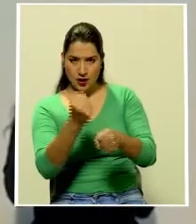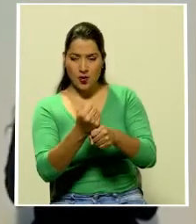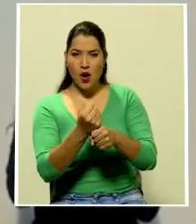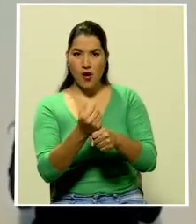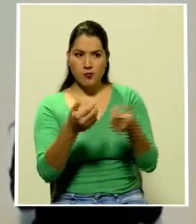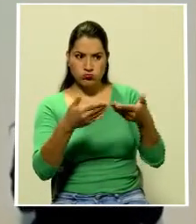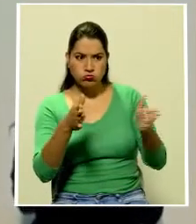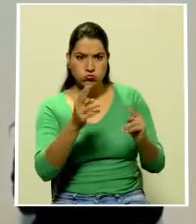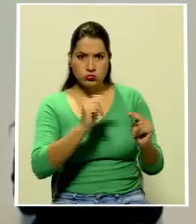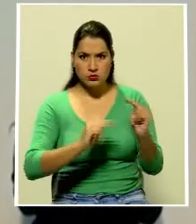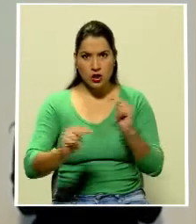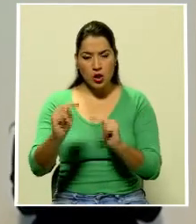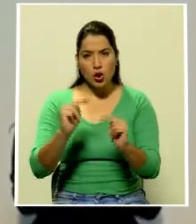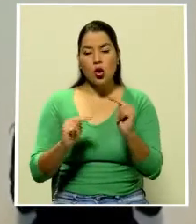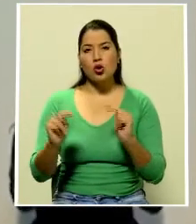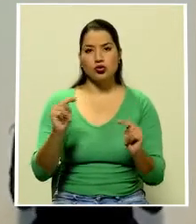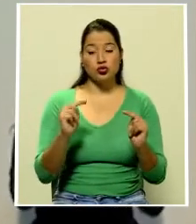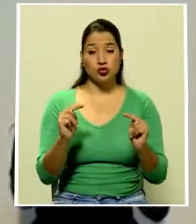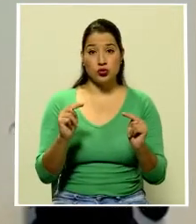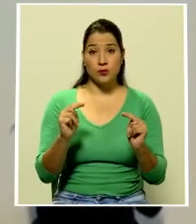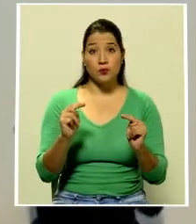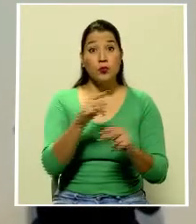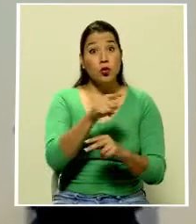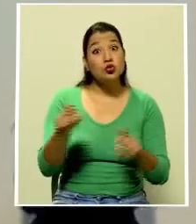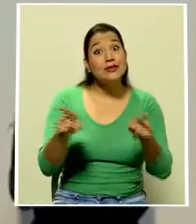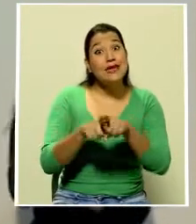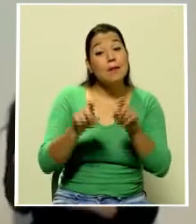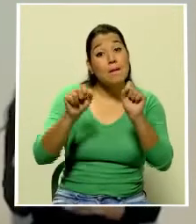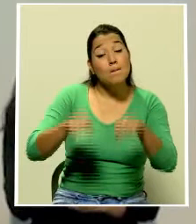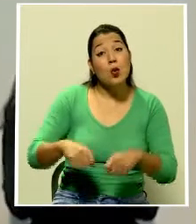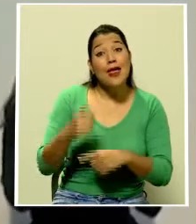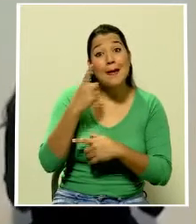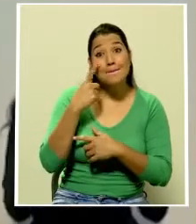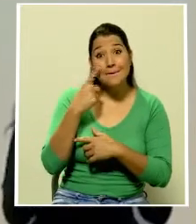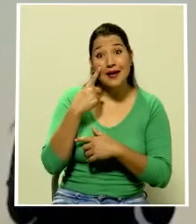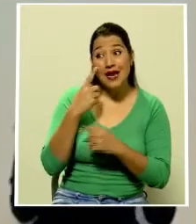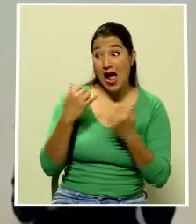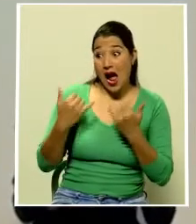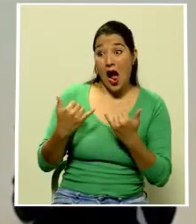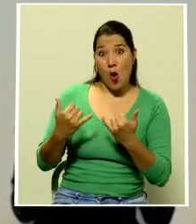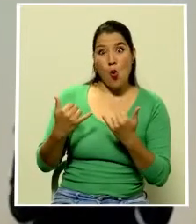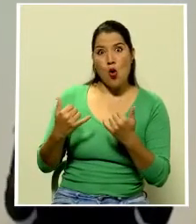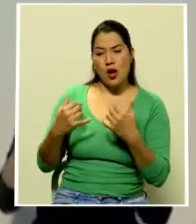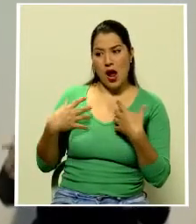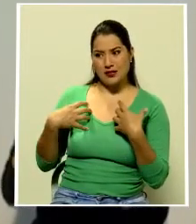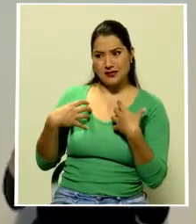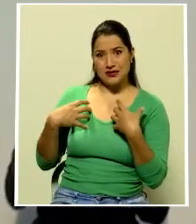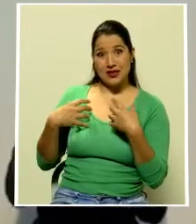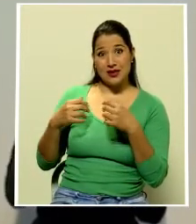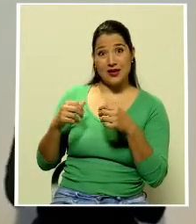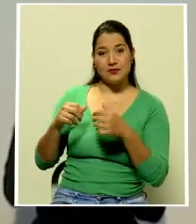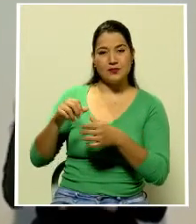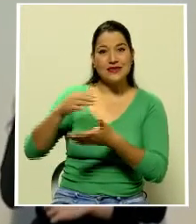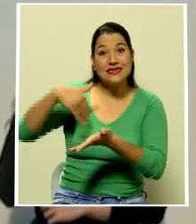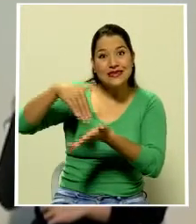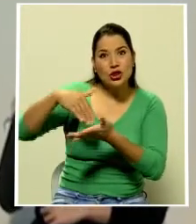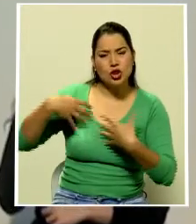en gran parte de los sectores. Ustedes ven también que la parte sanitaria está enfrentando una situación muy difícil.